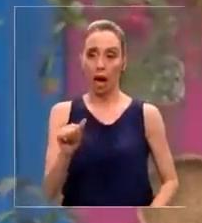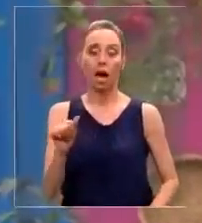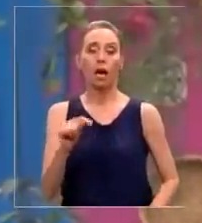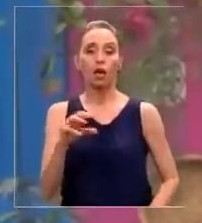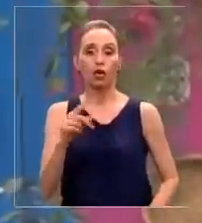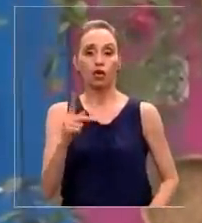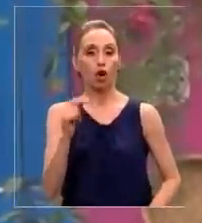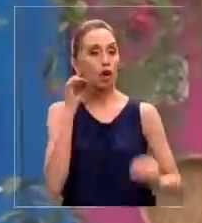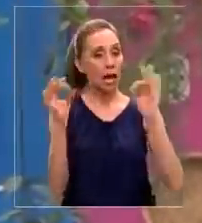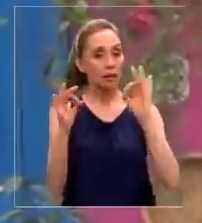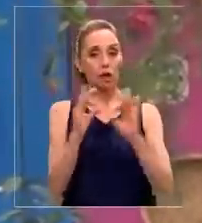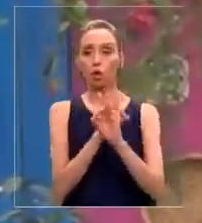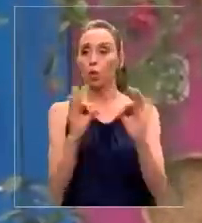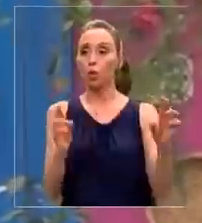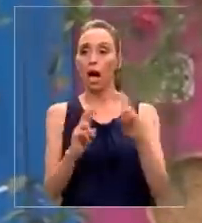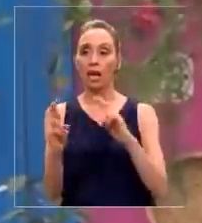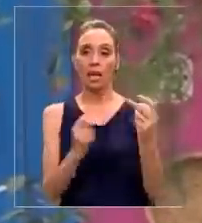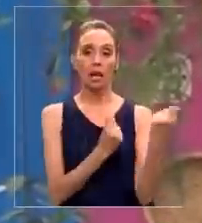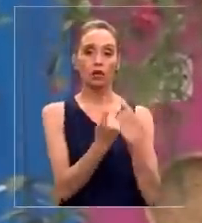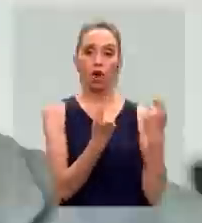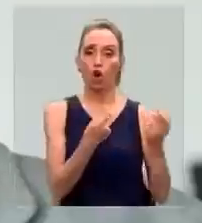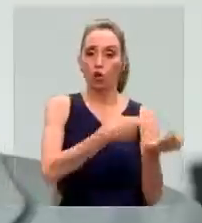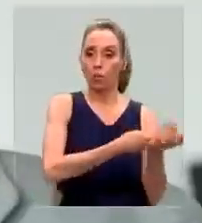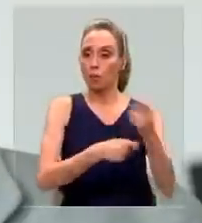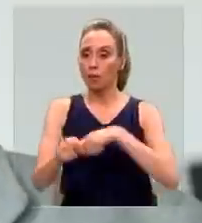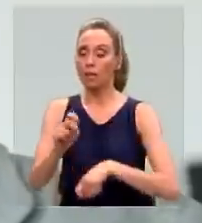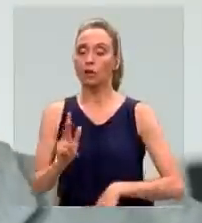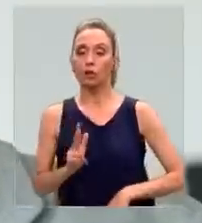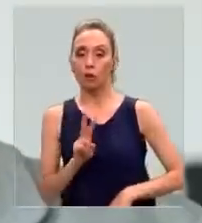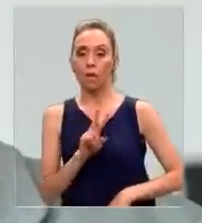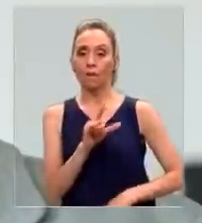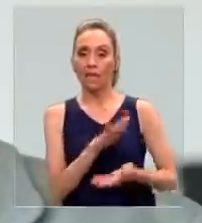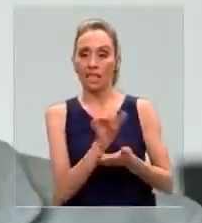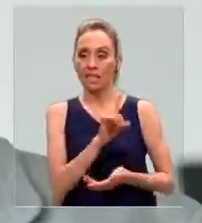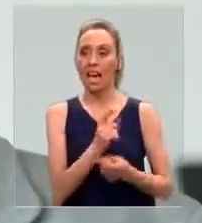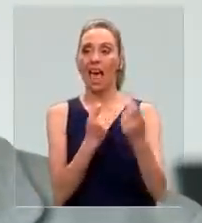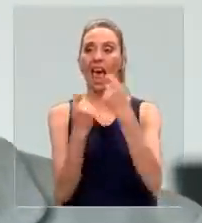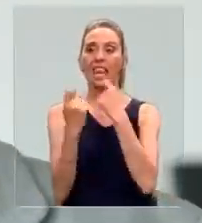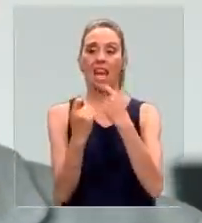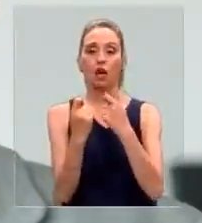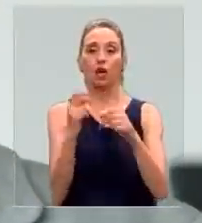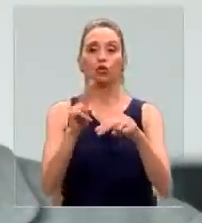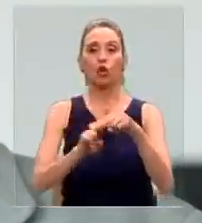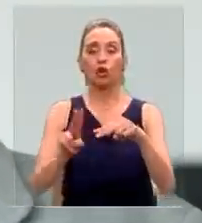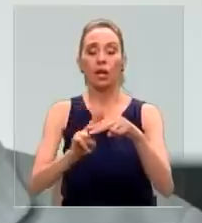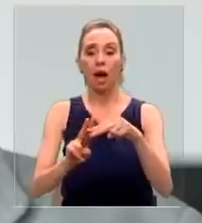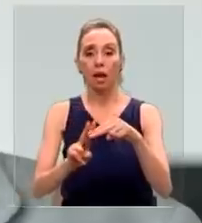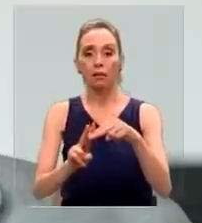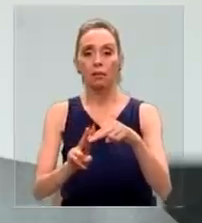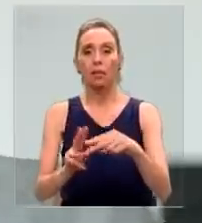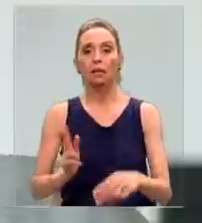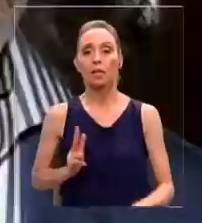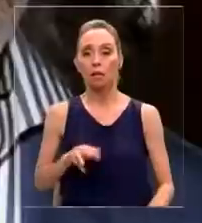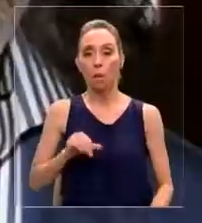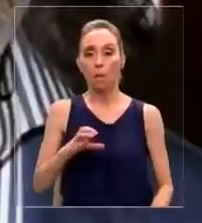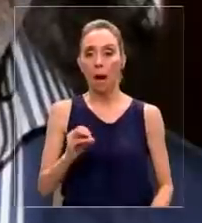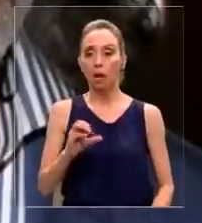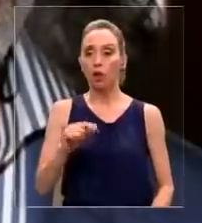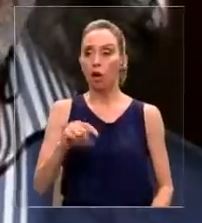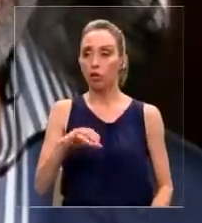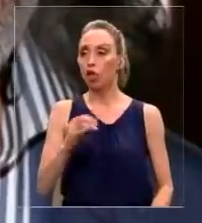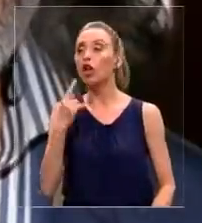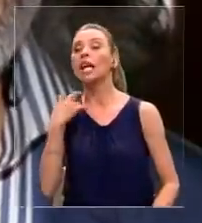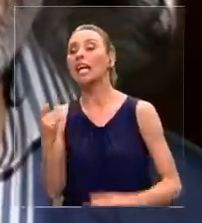Tonka nunca ha tenido una relación comercial con el señor Vilches, eran negocios que realizaba don Marco Antonio. ¿Y